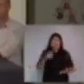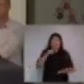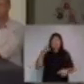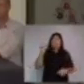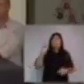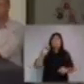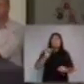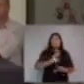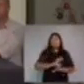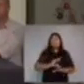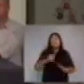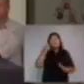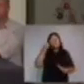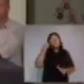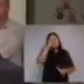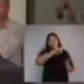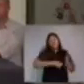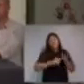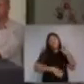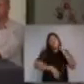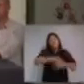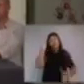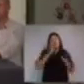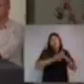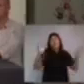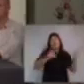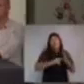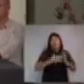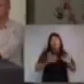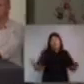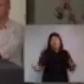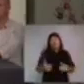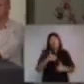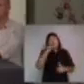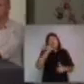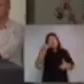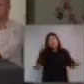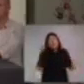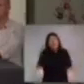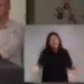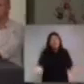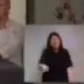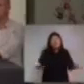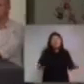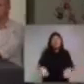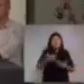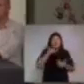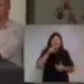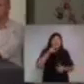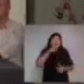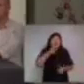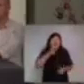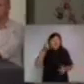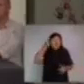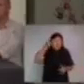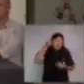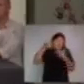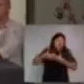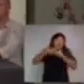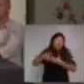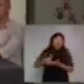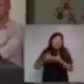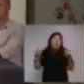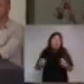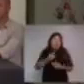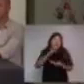estamos viendo, alquilaremos un hotel. Y más los que vienen del exterior. Todavía hay 30